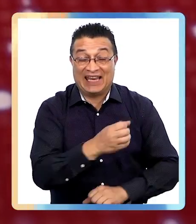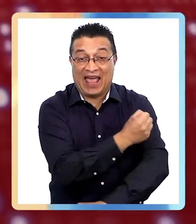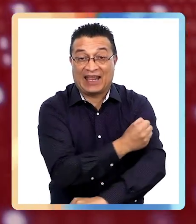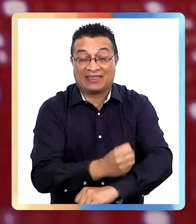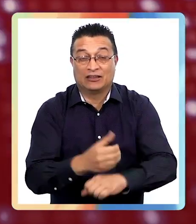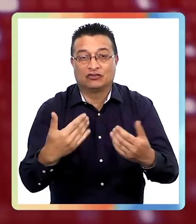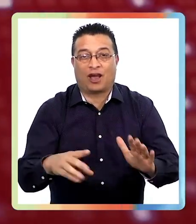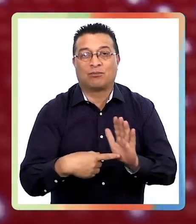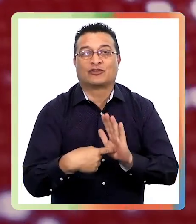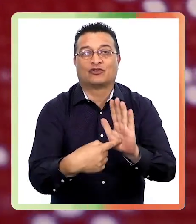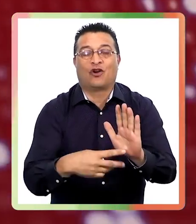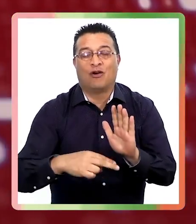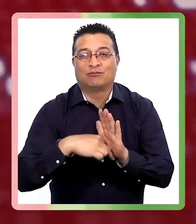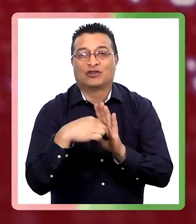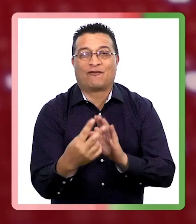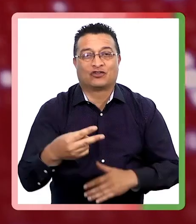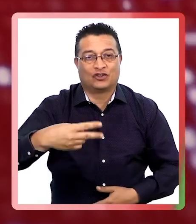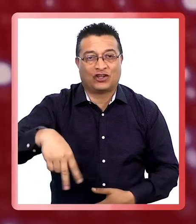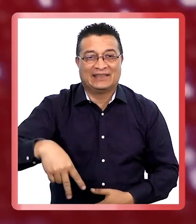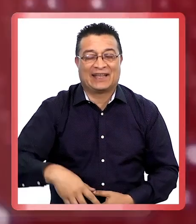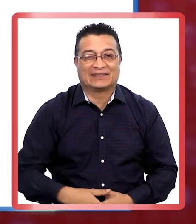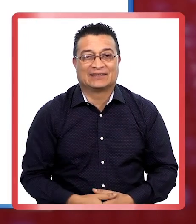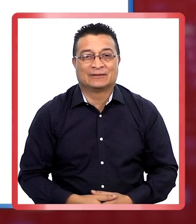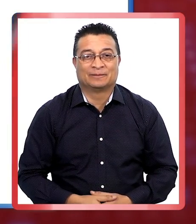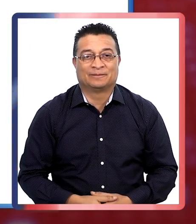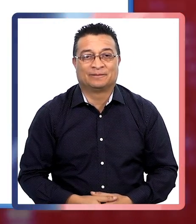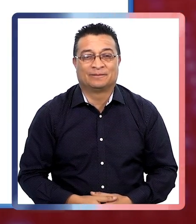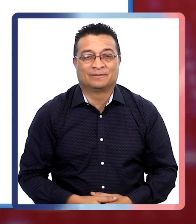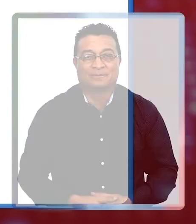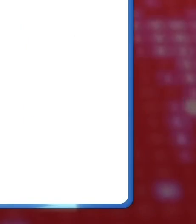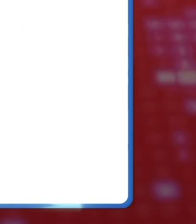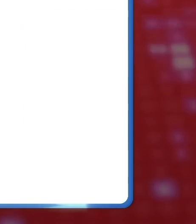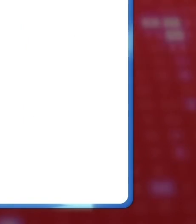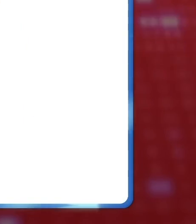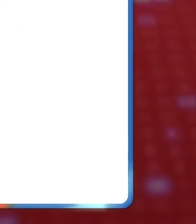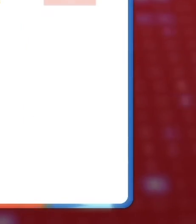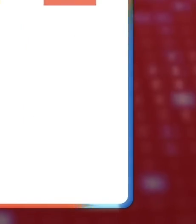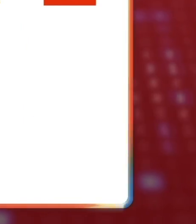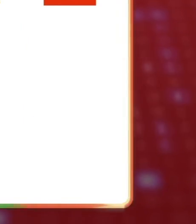Arcatel, presentó Portavoz Noticias.